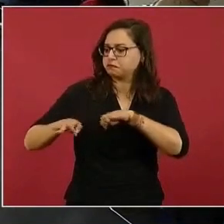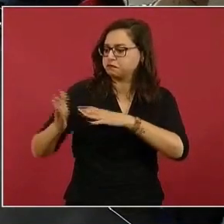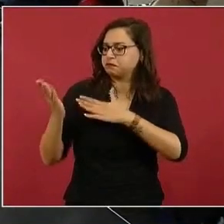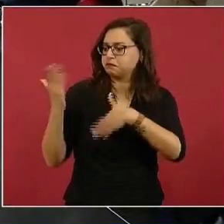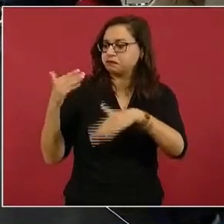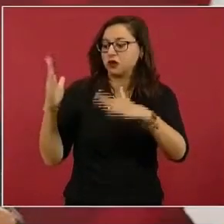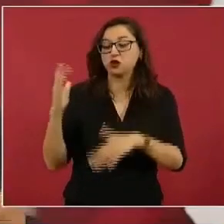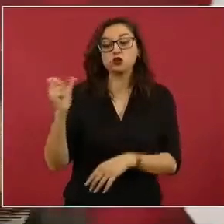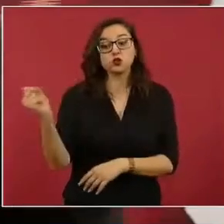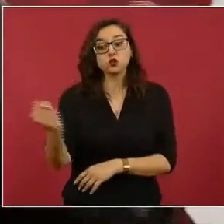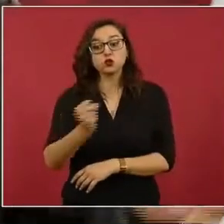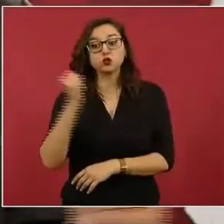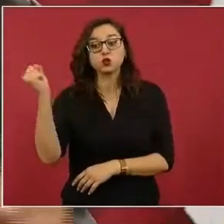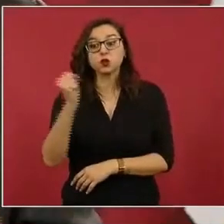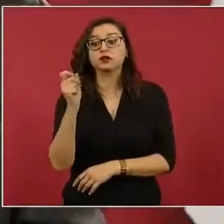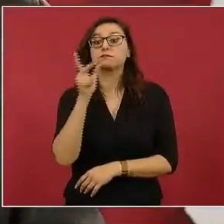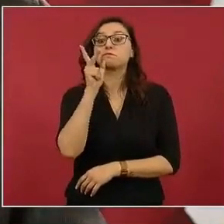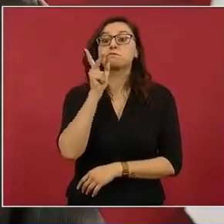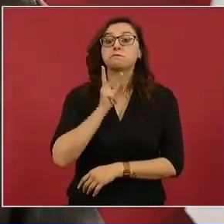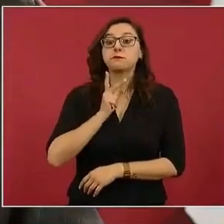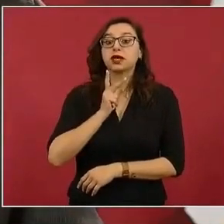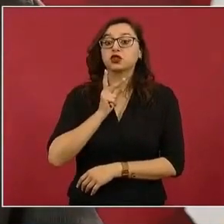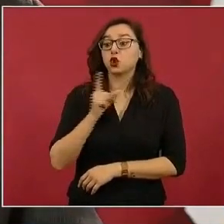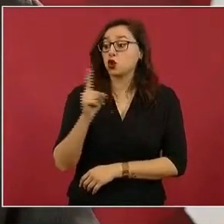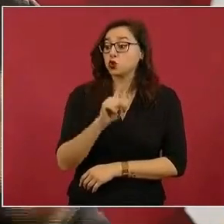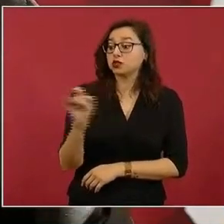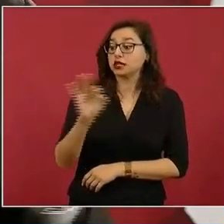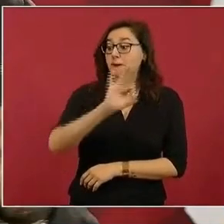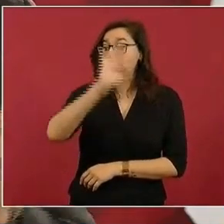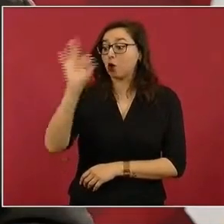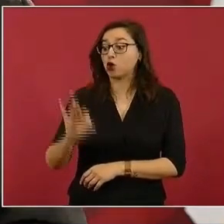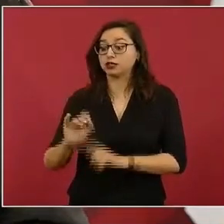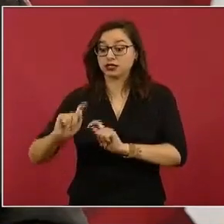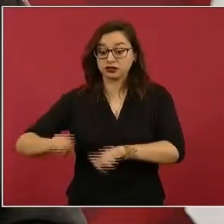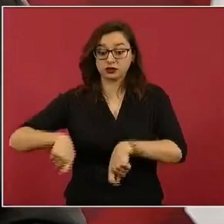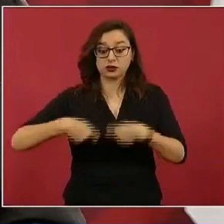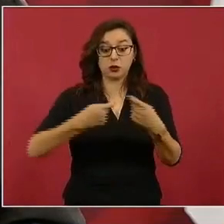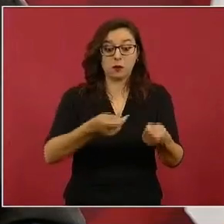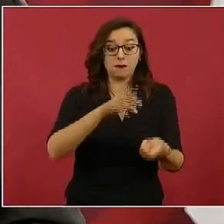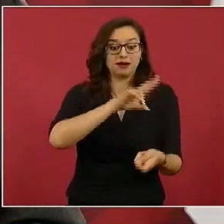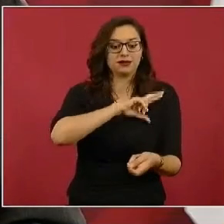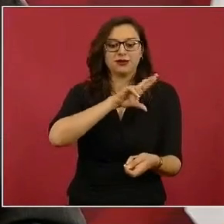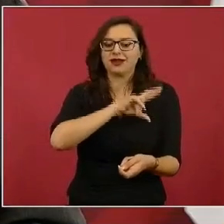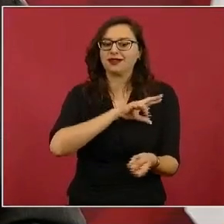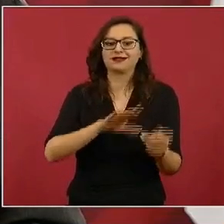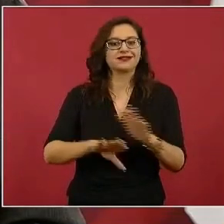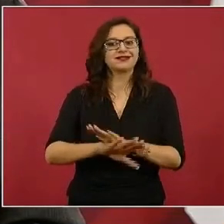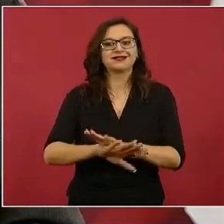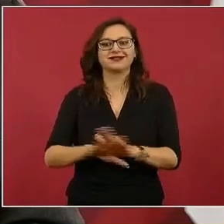privatizar el petróleo por completo, no les dio tiempo.